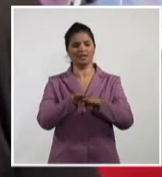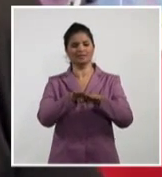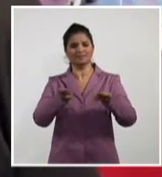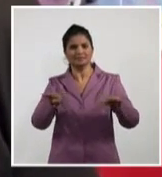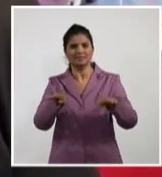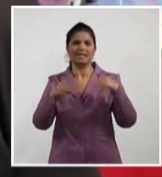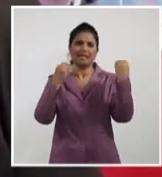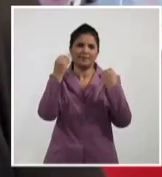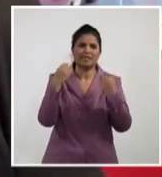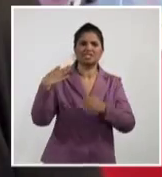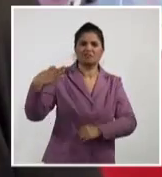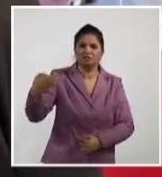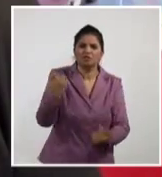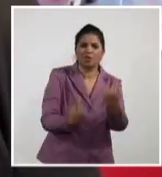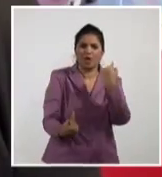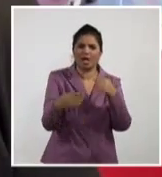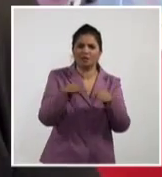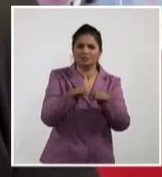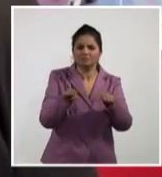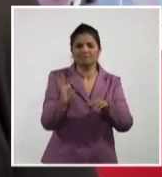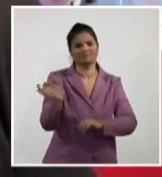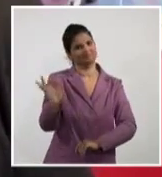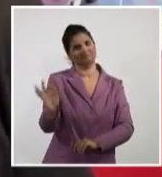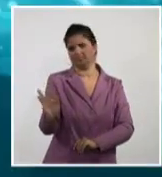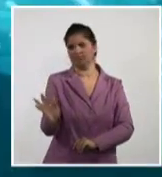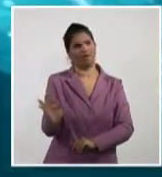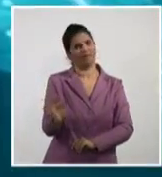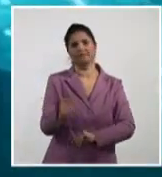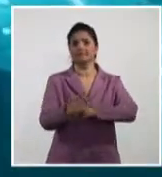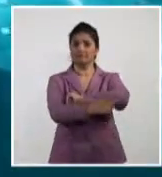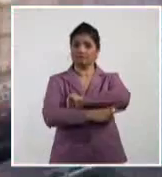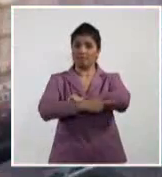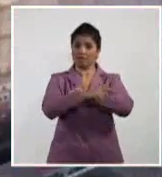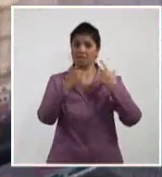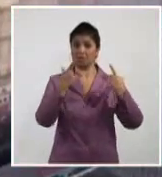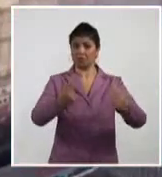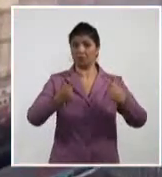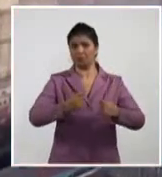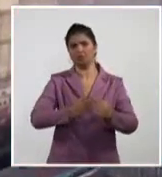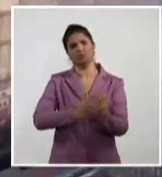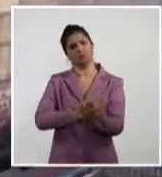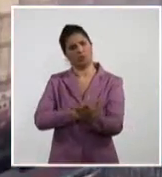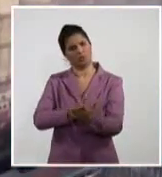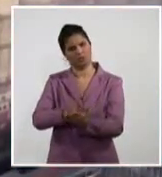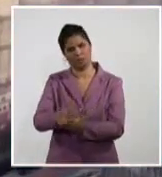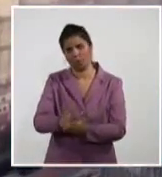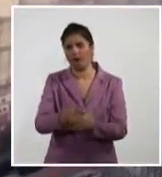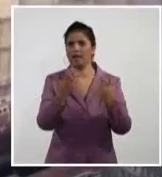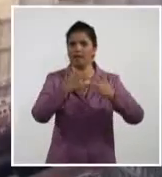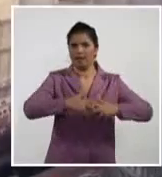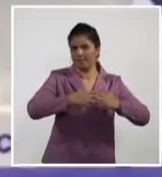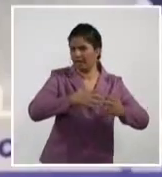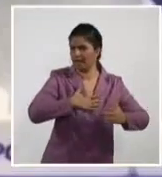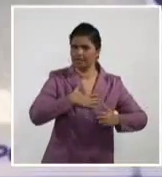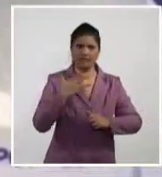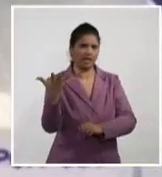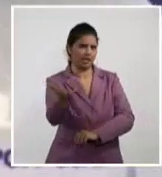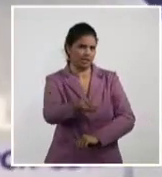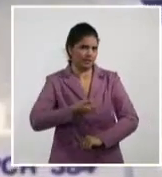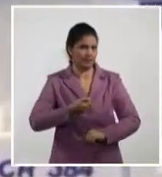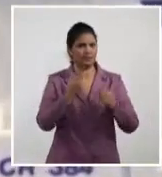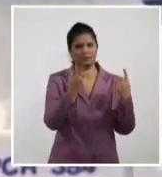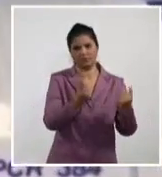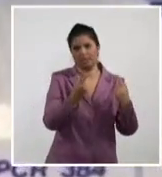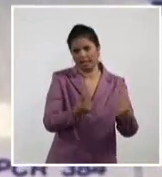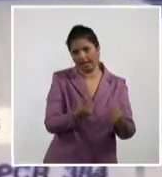privilegia son las ganancias del complejo militar industrial, de las grandes transnacionales de la alimentación, de la medicina,